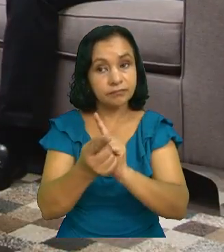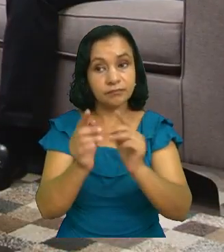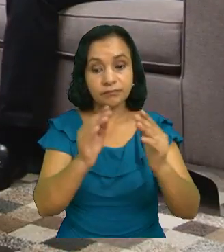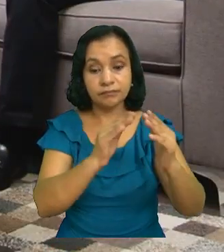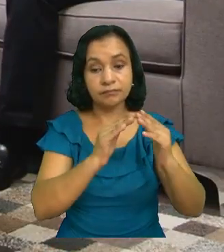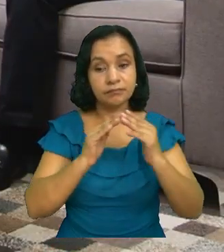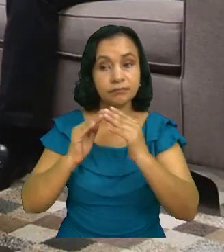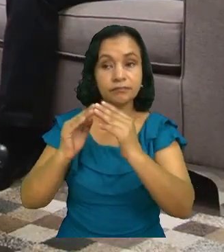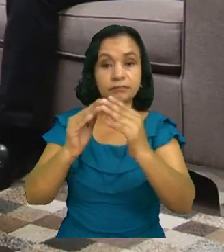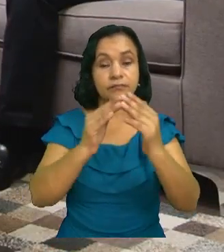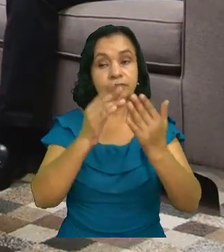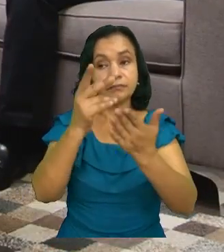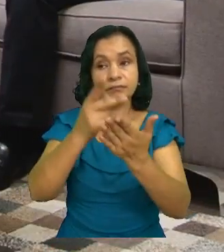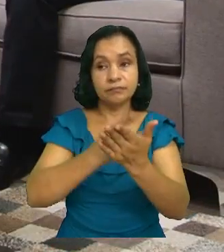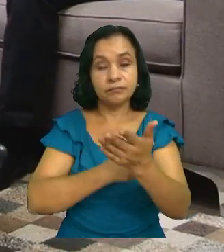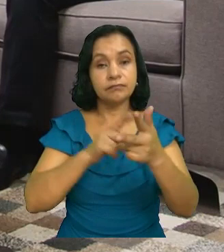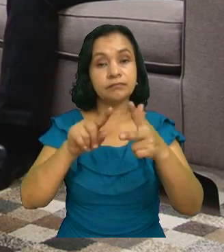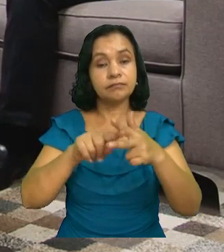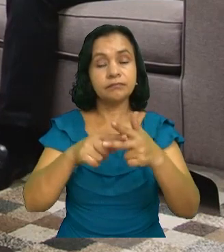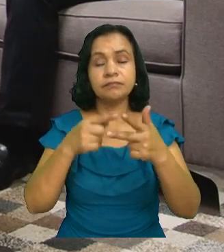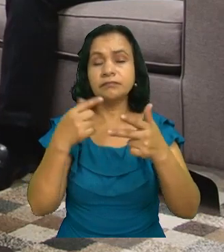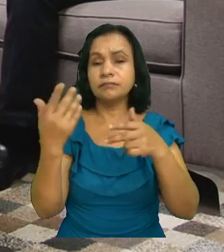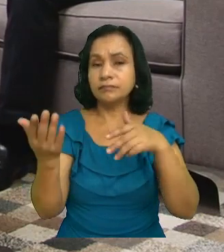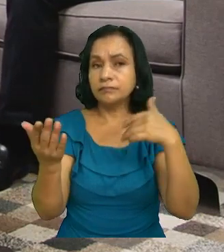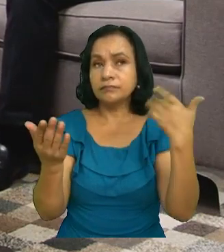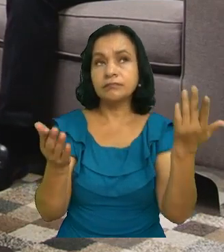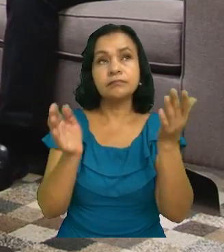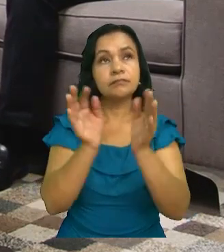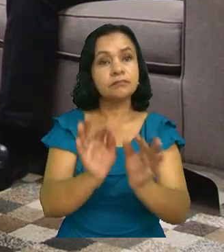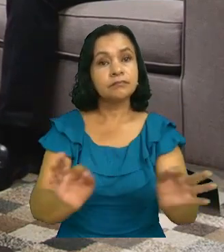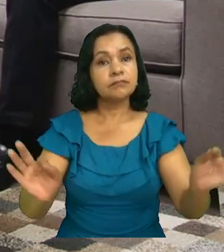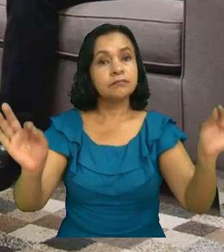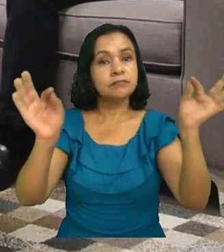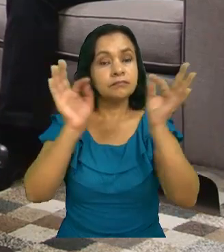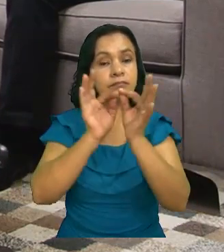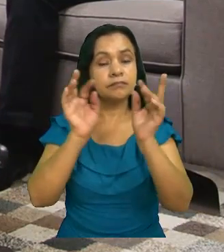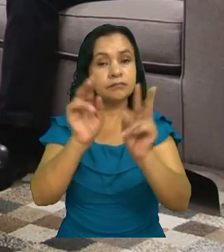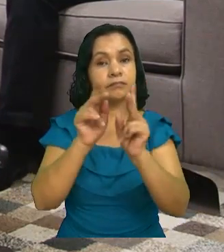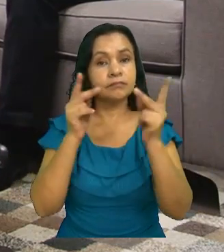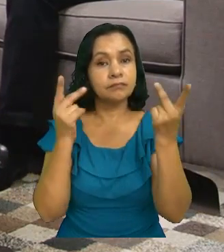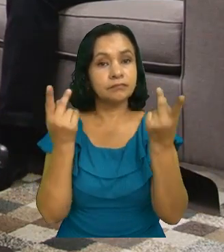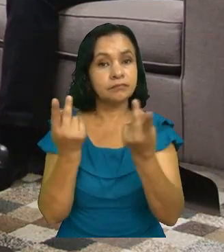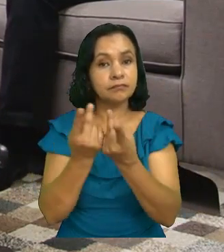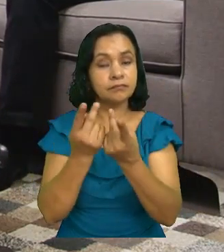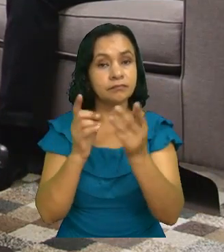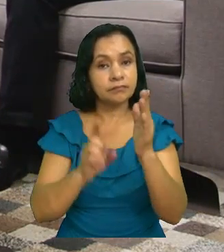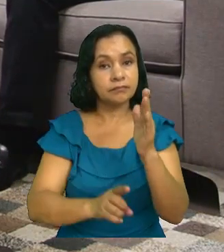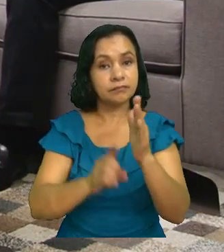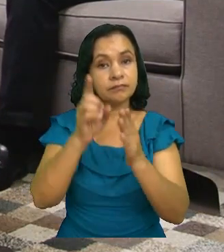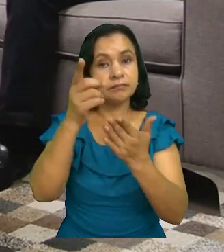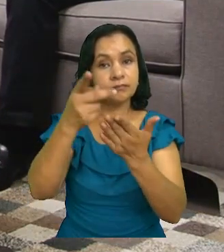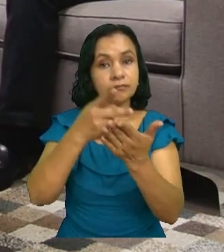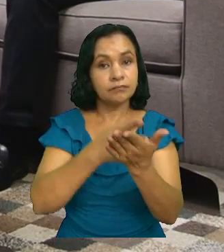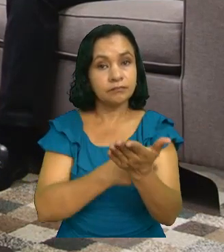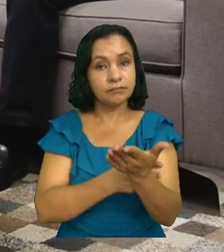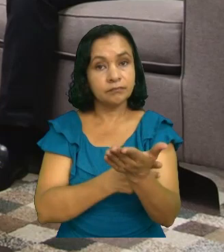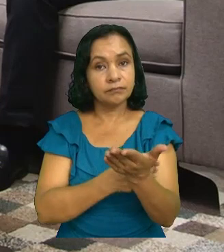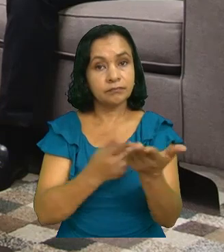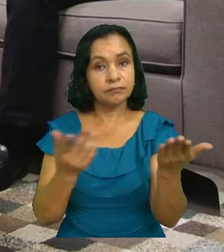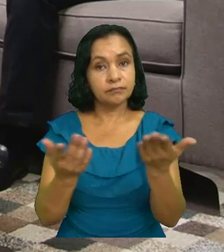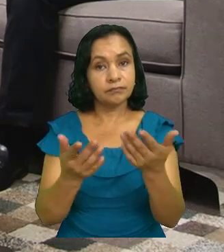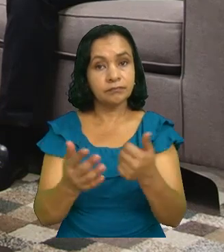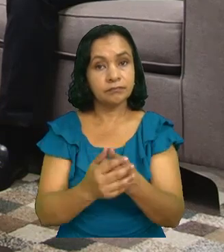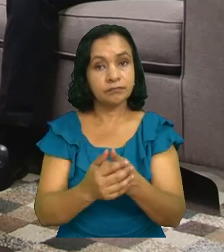a partir de estos proyectos. ¿Cuán importante es esa vinculación con nuestro pueblo para desarrollar estos proyectos y